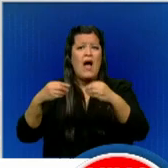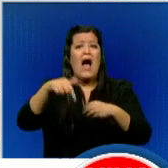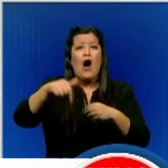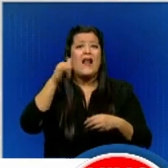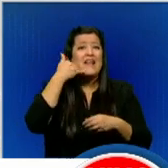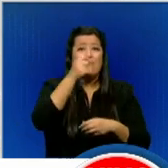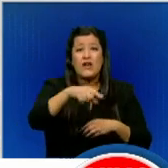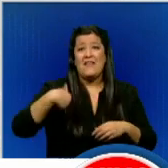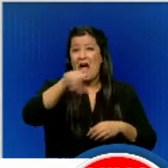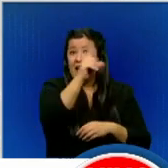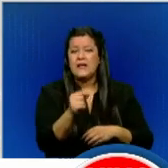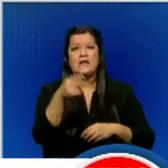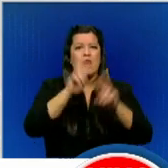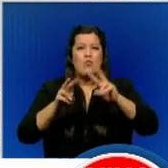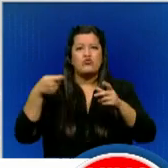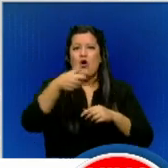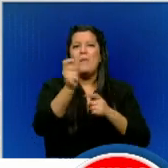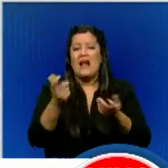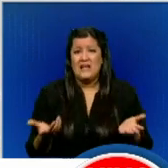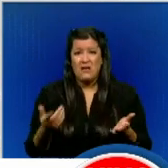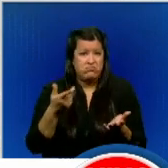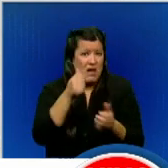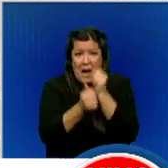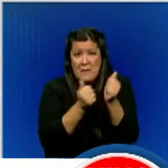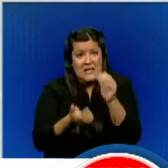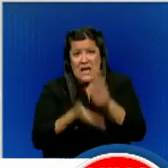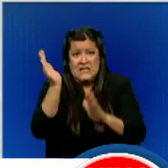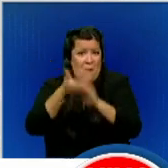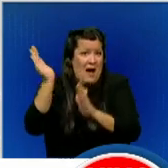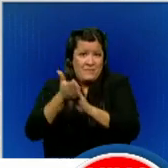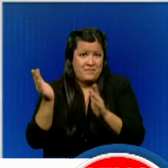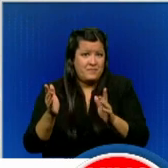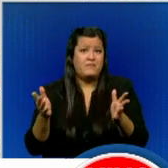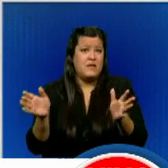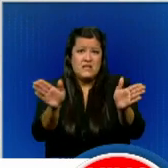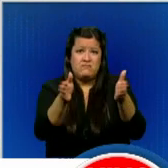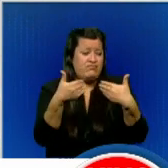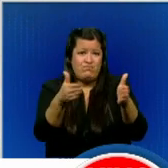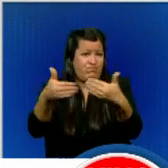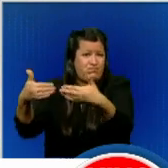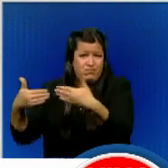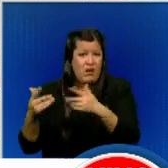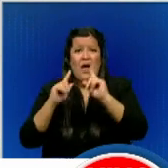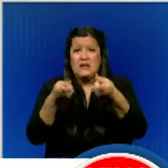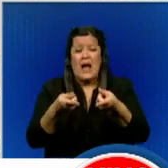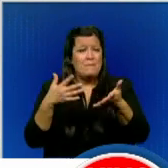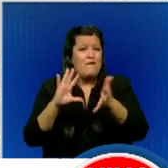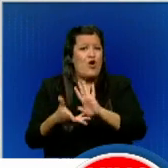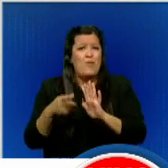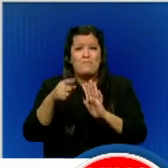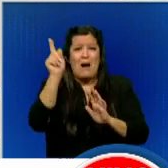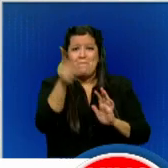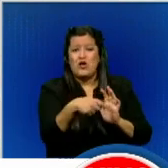comprador acá en argentina las empresas se van se van argentinas pero también se escapan de esta cacería impositiva en la cual hemos